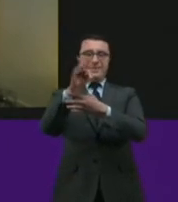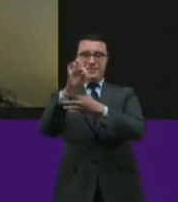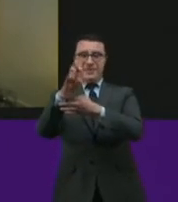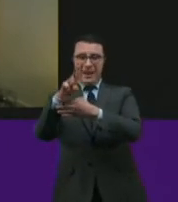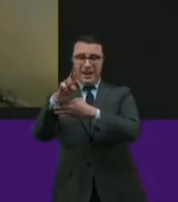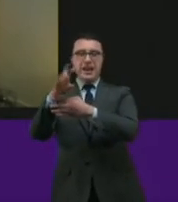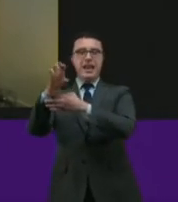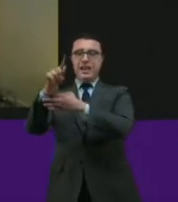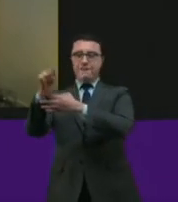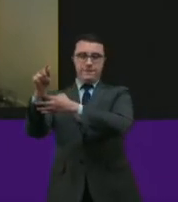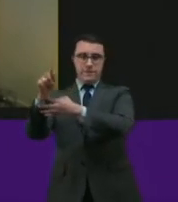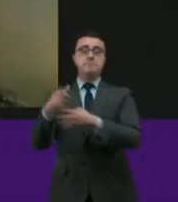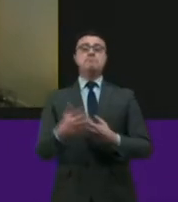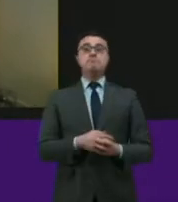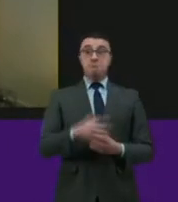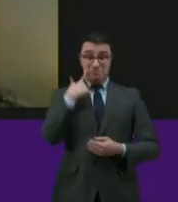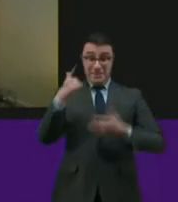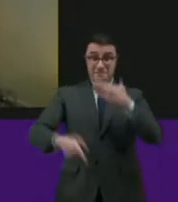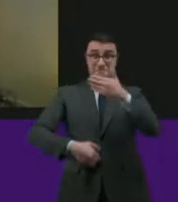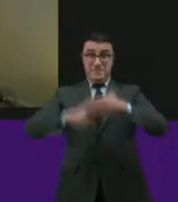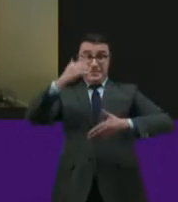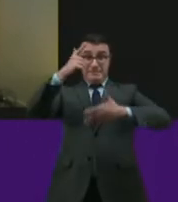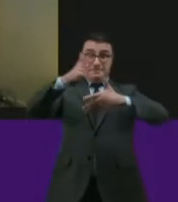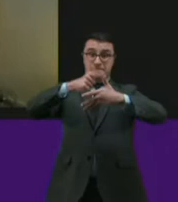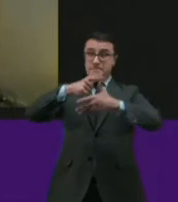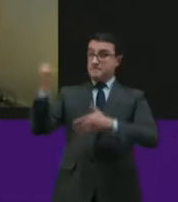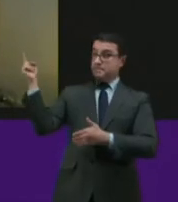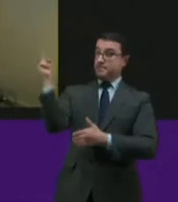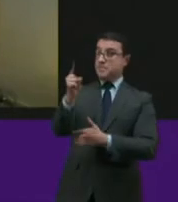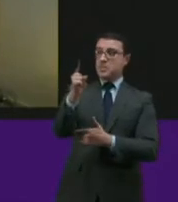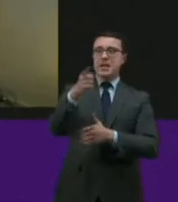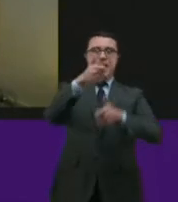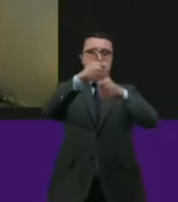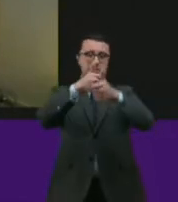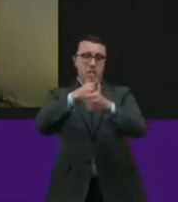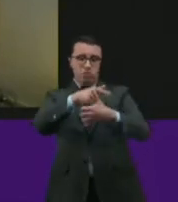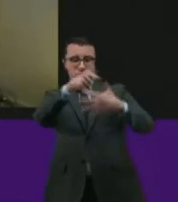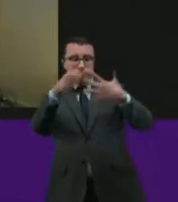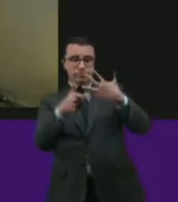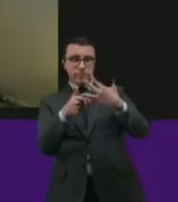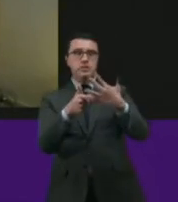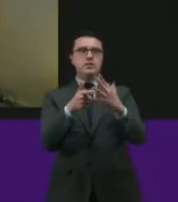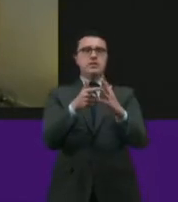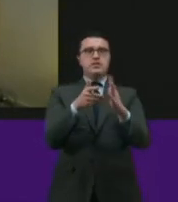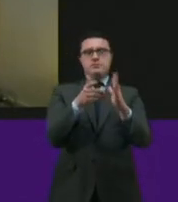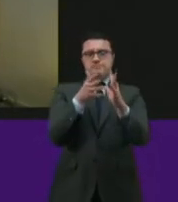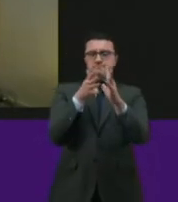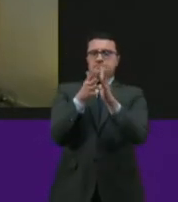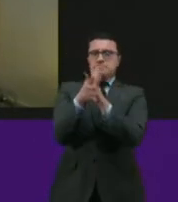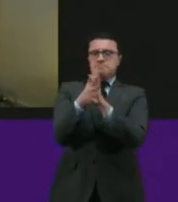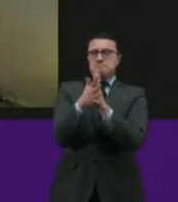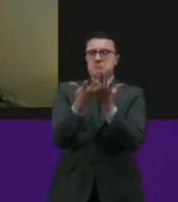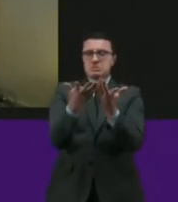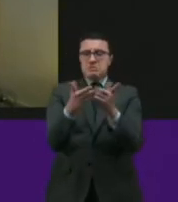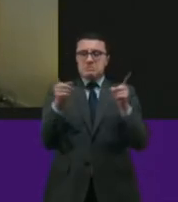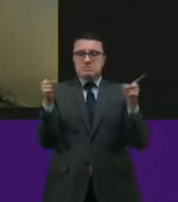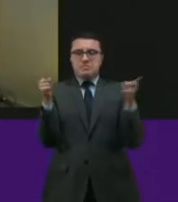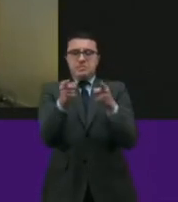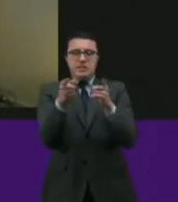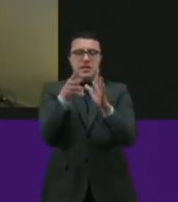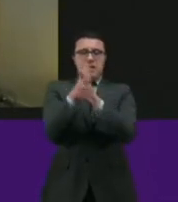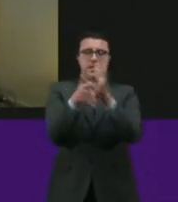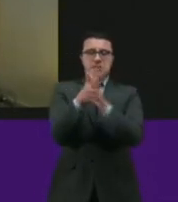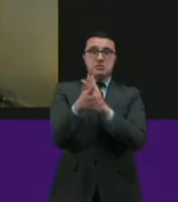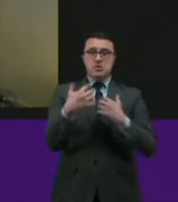Muñoz, perdón. Bueno, entonces voy a empezar para que cada uno de ustedes, chicos, nos regalen un pitch. Nada